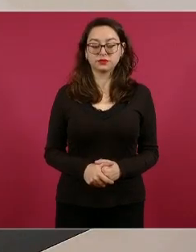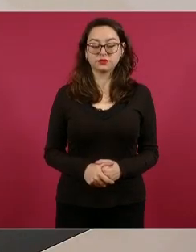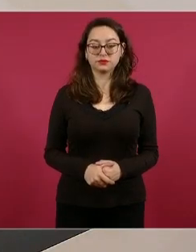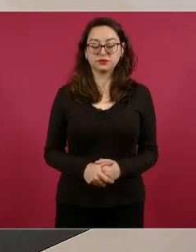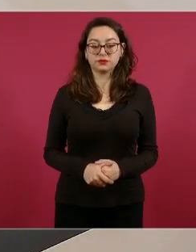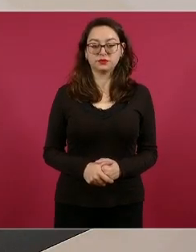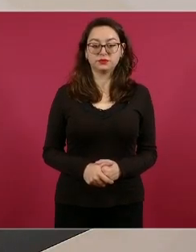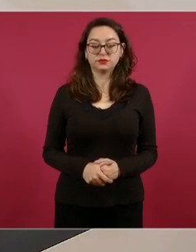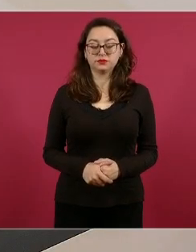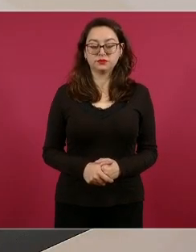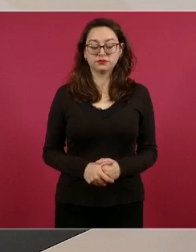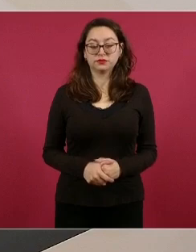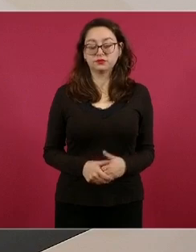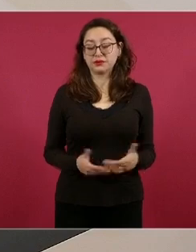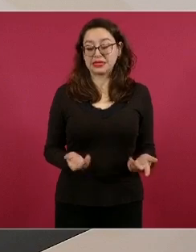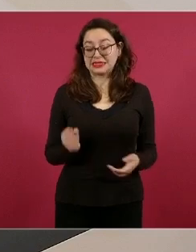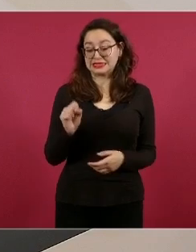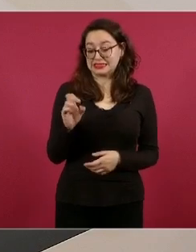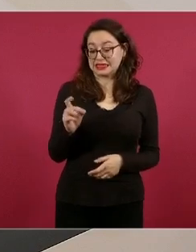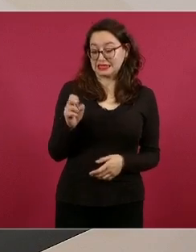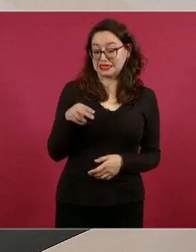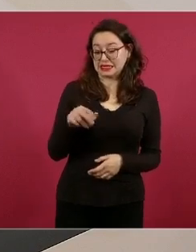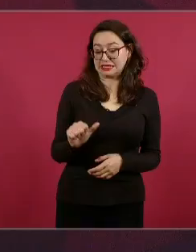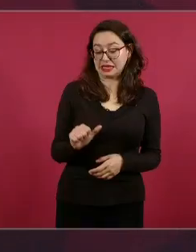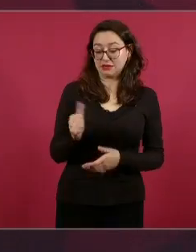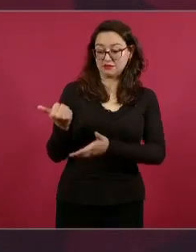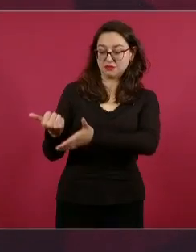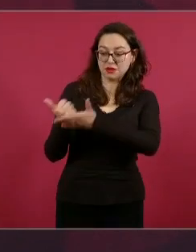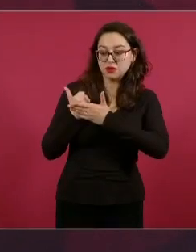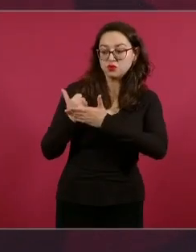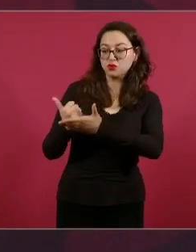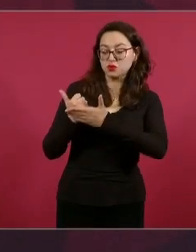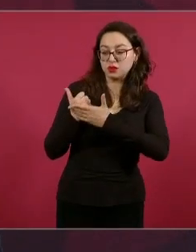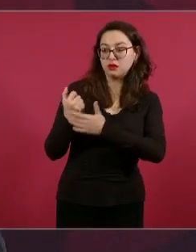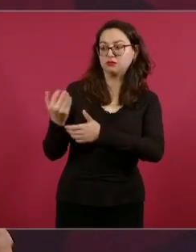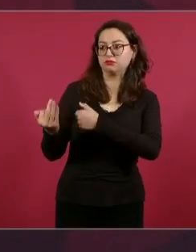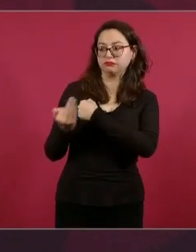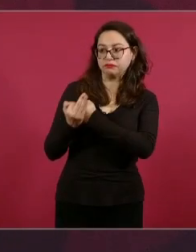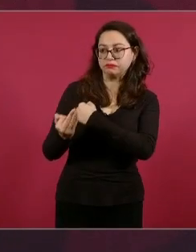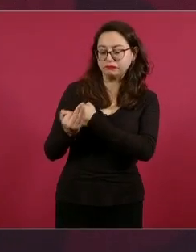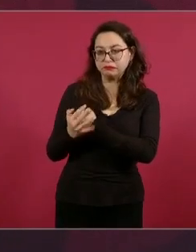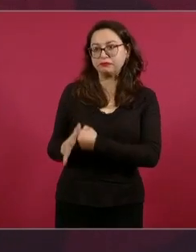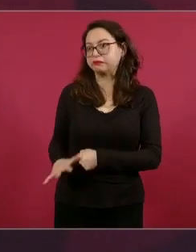la Secretaría de la Defensa me ayude, nos ayude